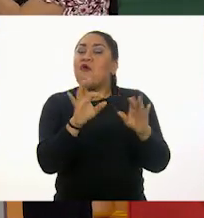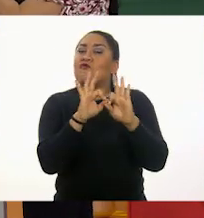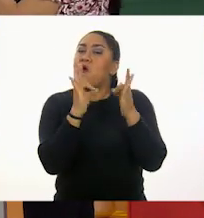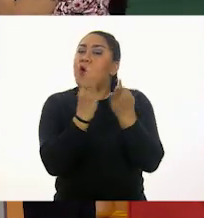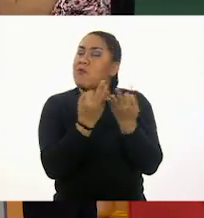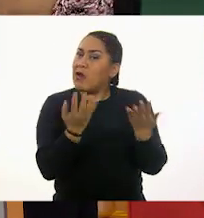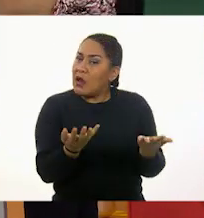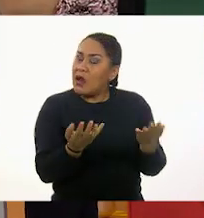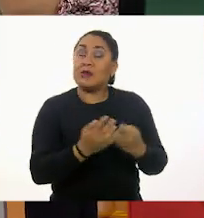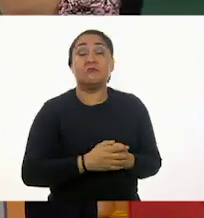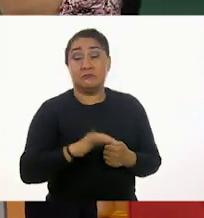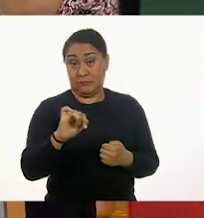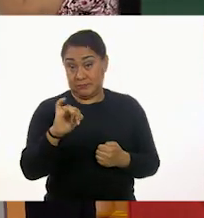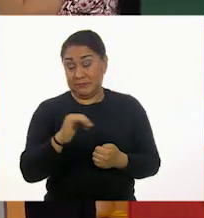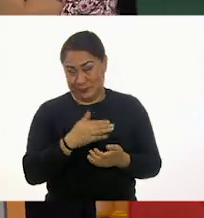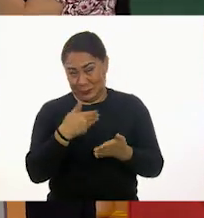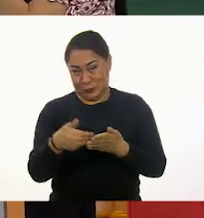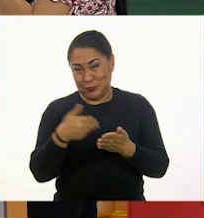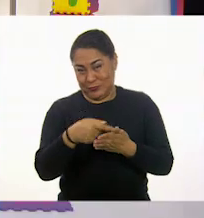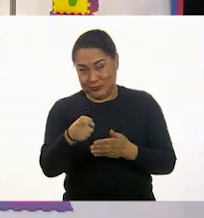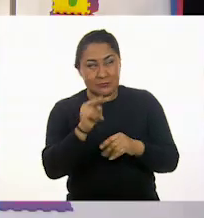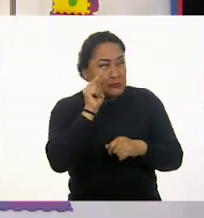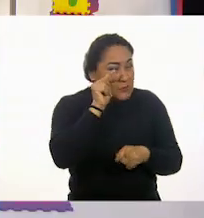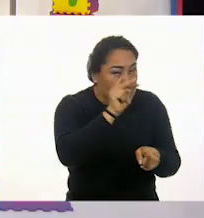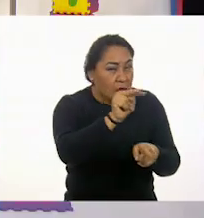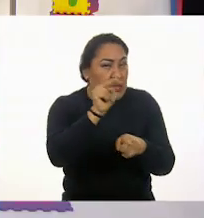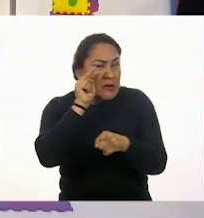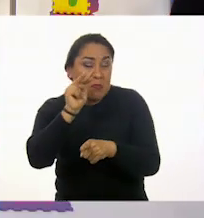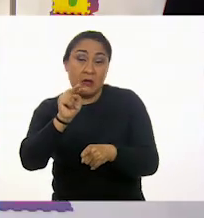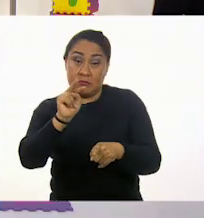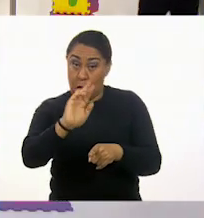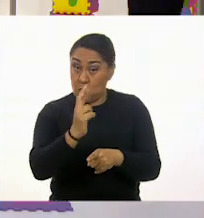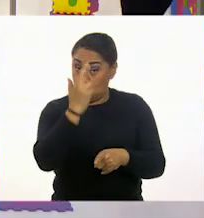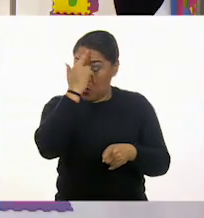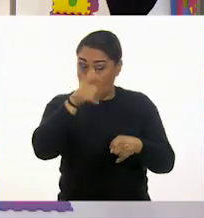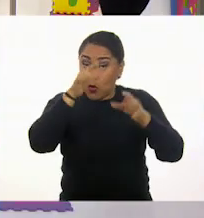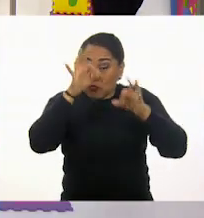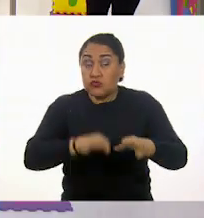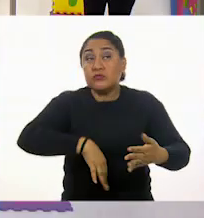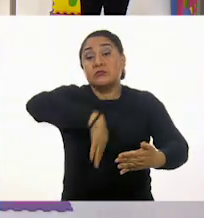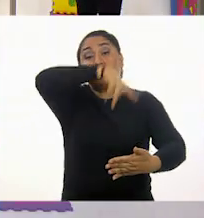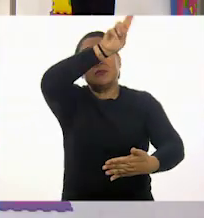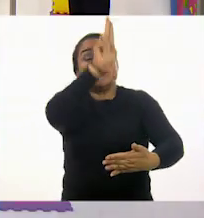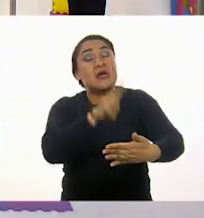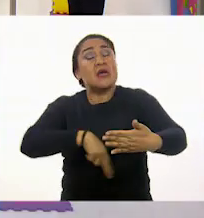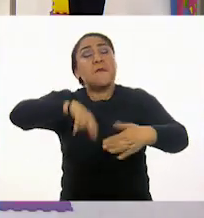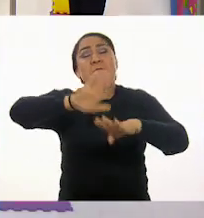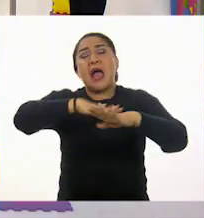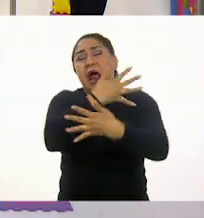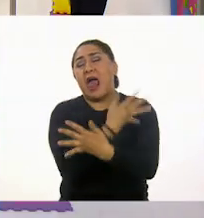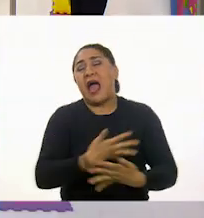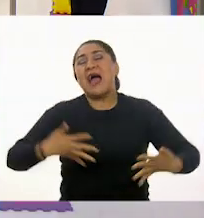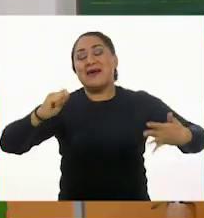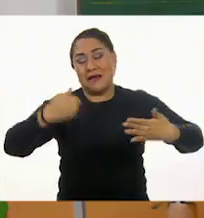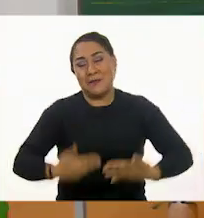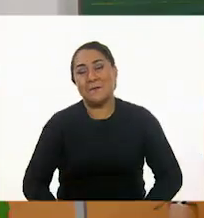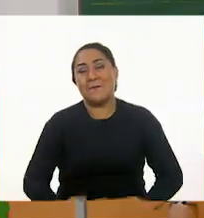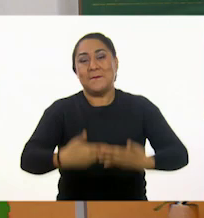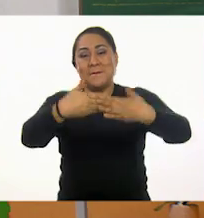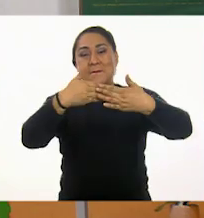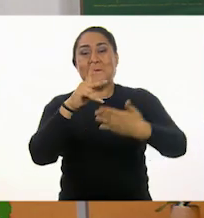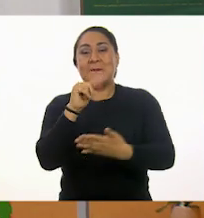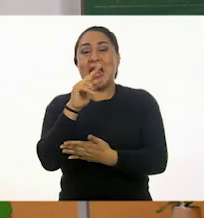estilos. Exacto, sí. Si la vemos, todas son en grande. Acuérdense que el muralismo es pintar sobre una pared y